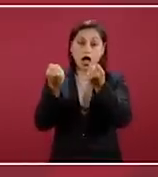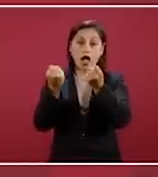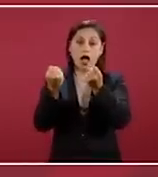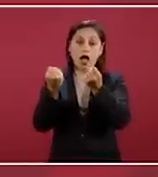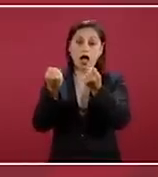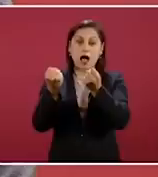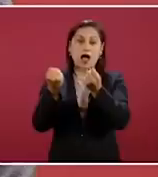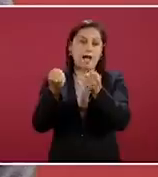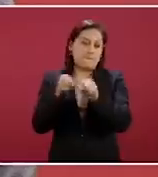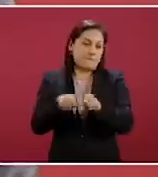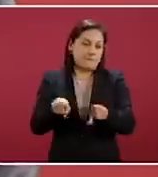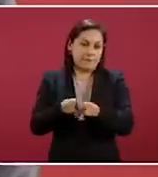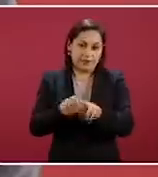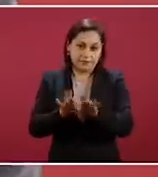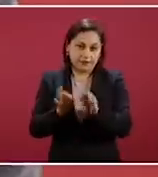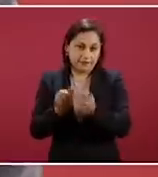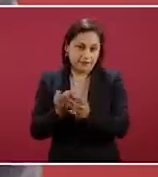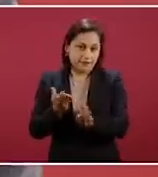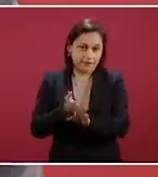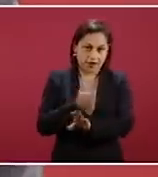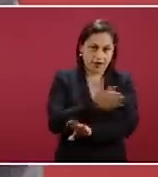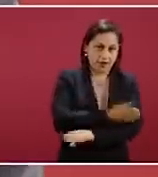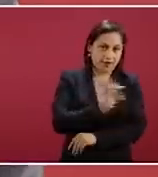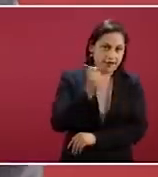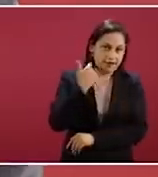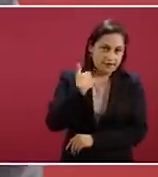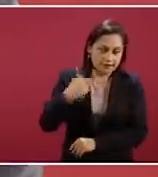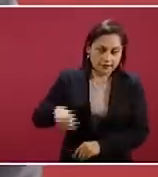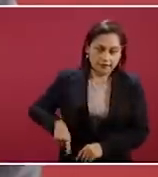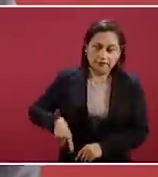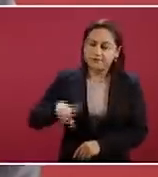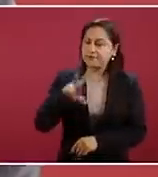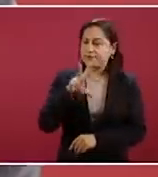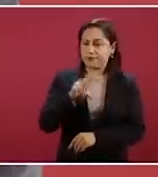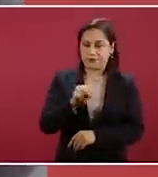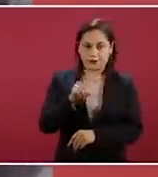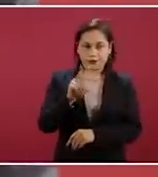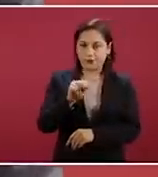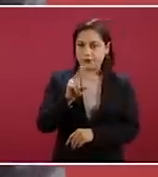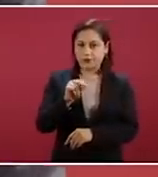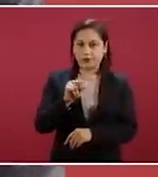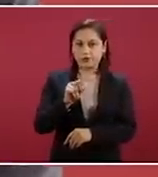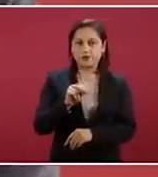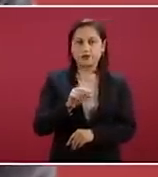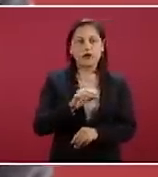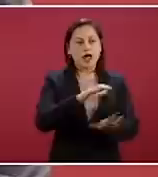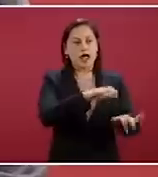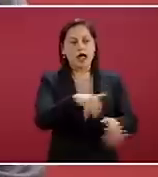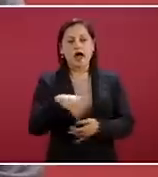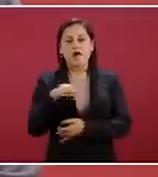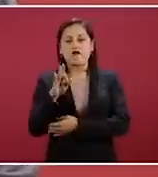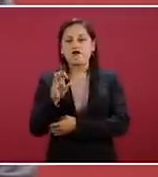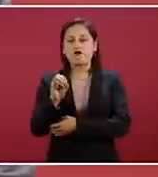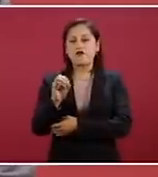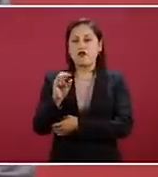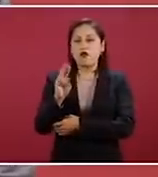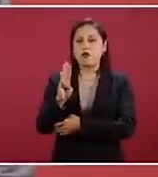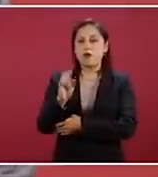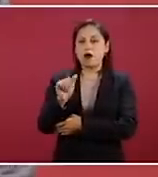tiempos, no es recurrir a el FOAPROA,